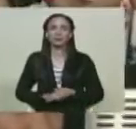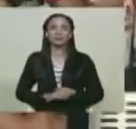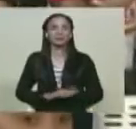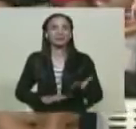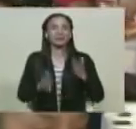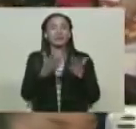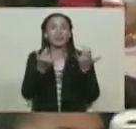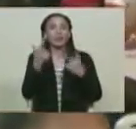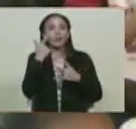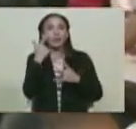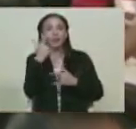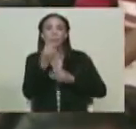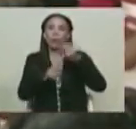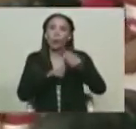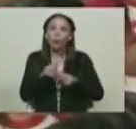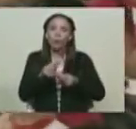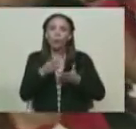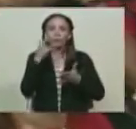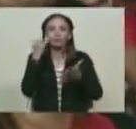Hay que ir